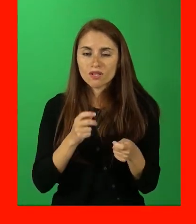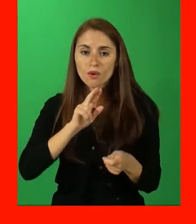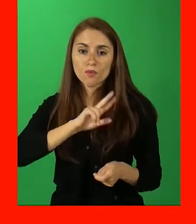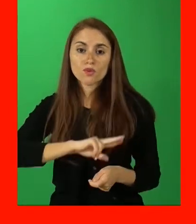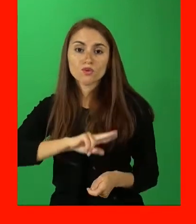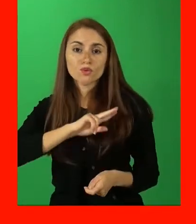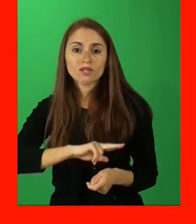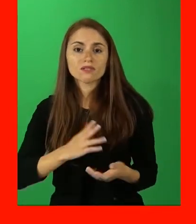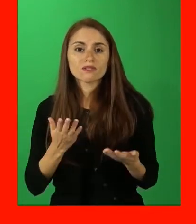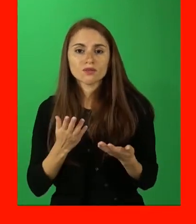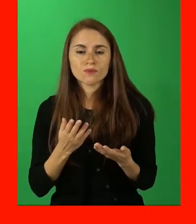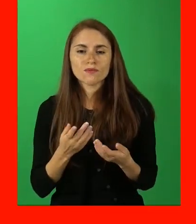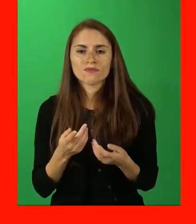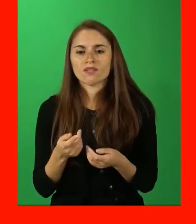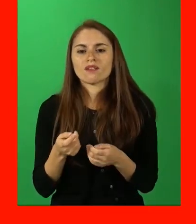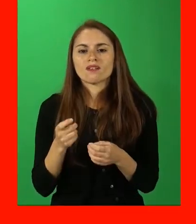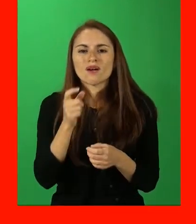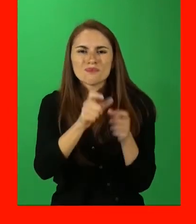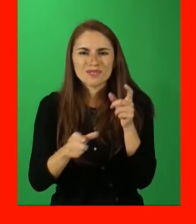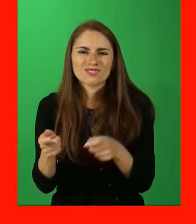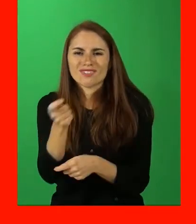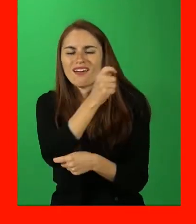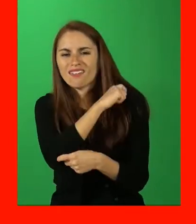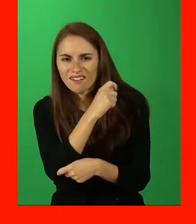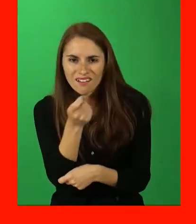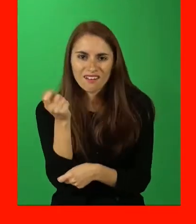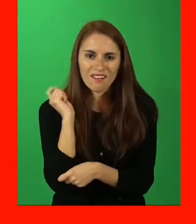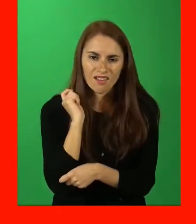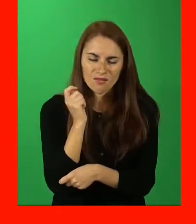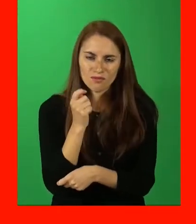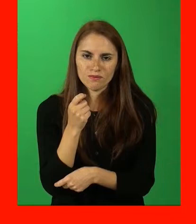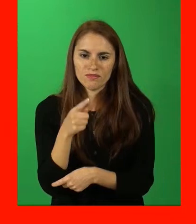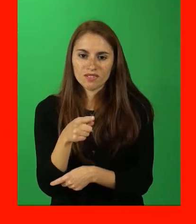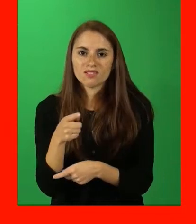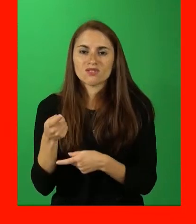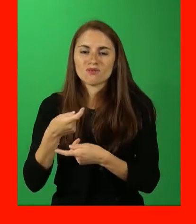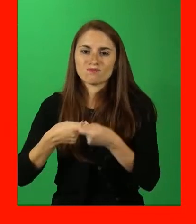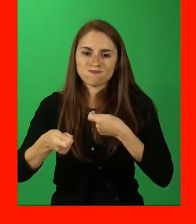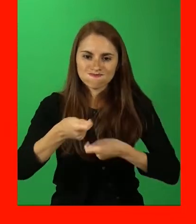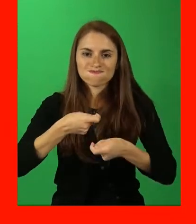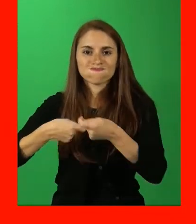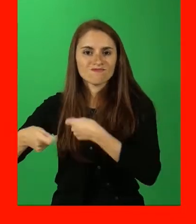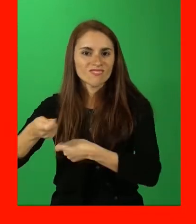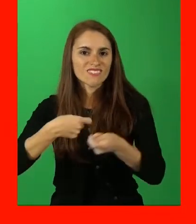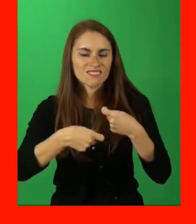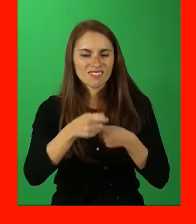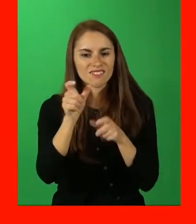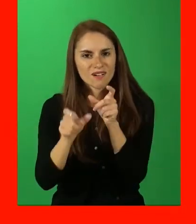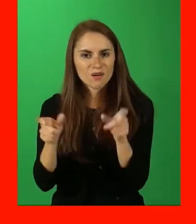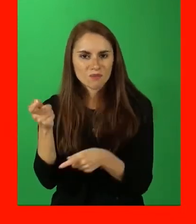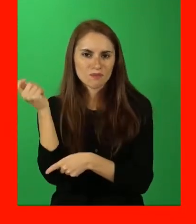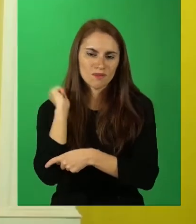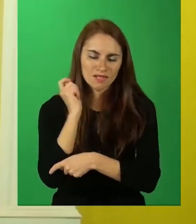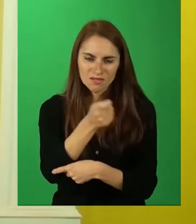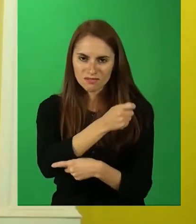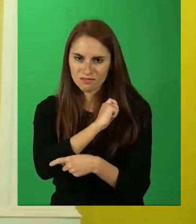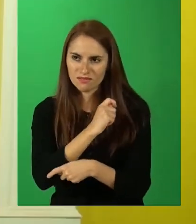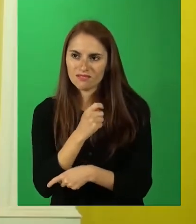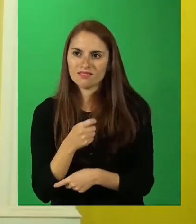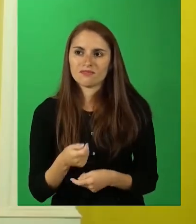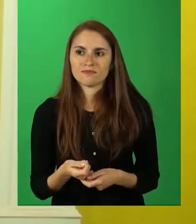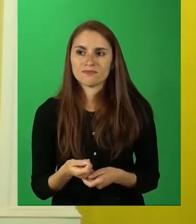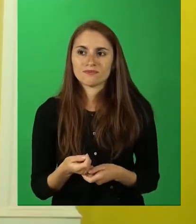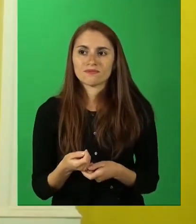a ser principalmente esclavistas. Son los principales comerciantes de esclavos. Y